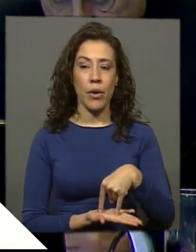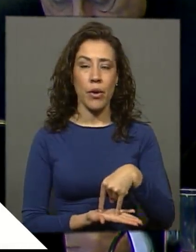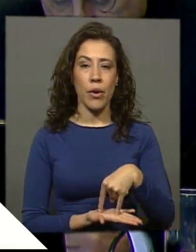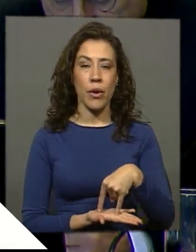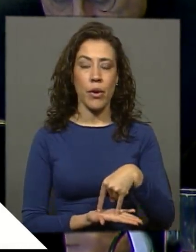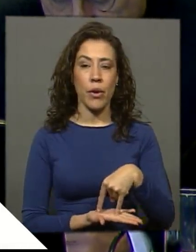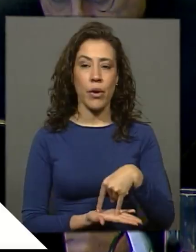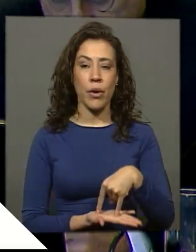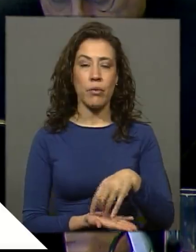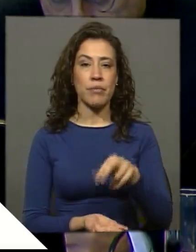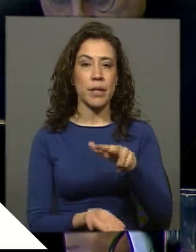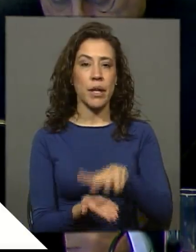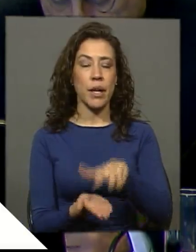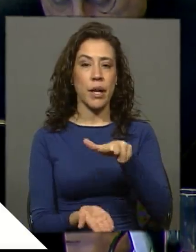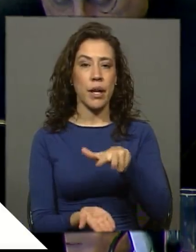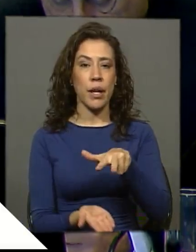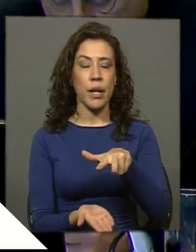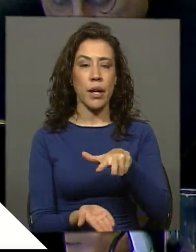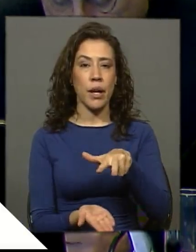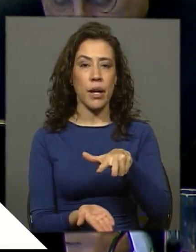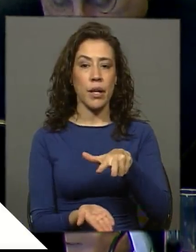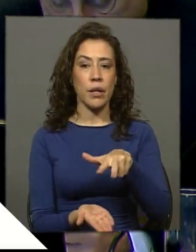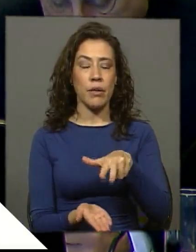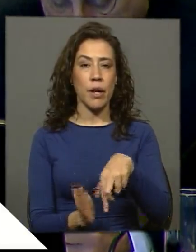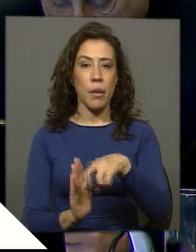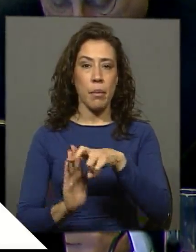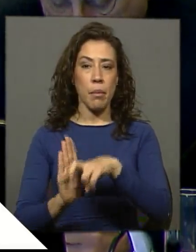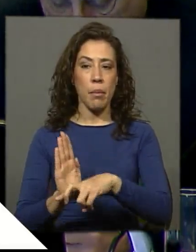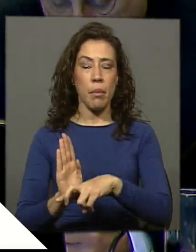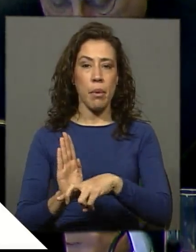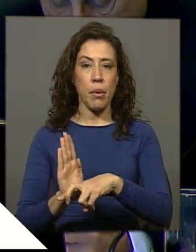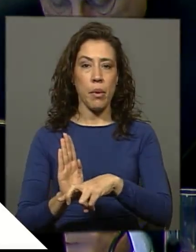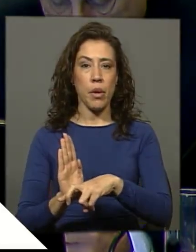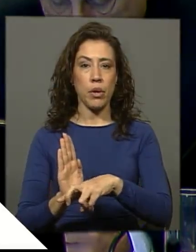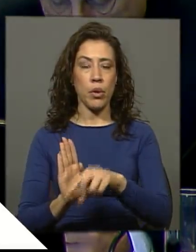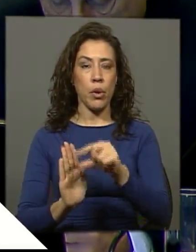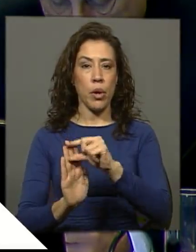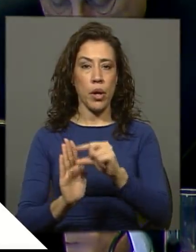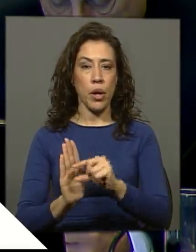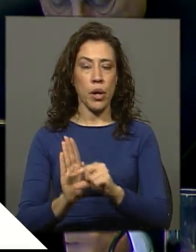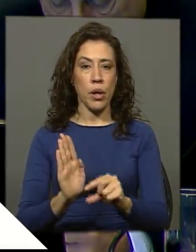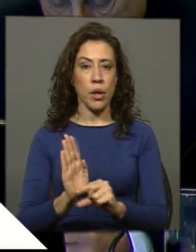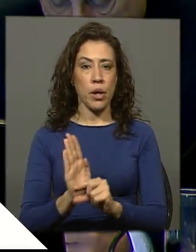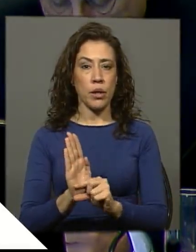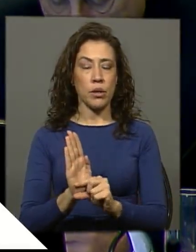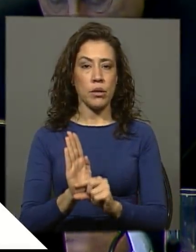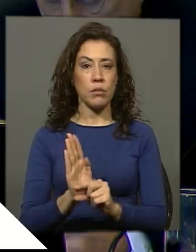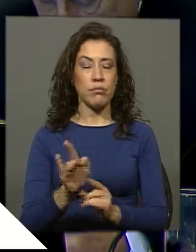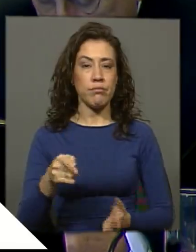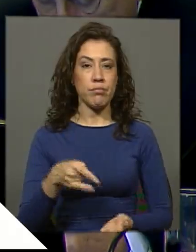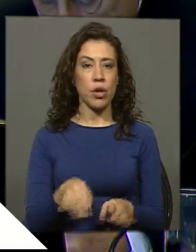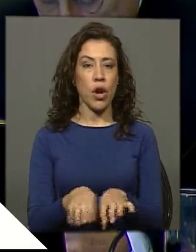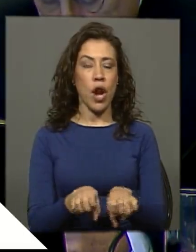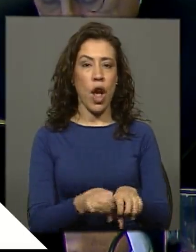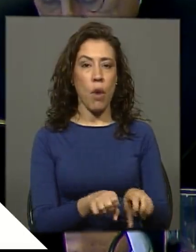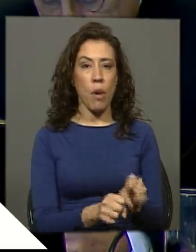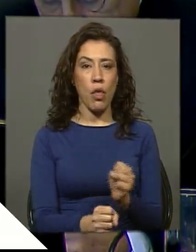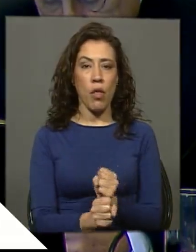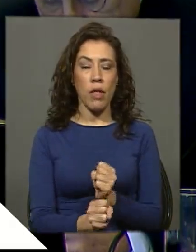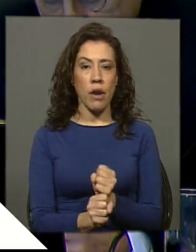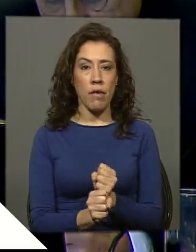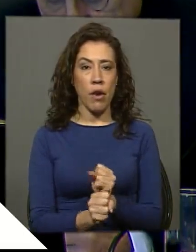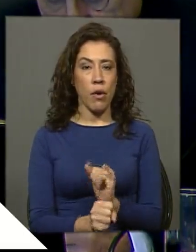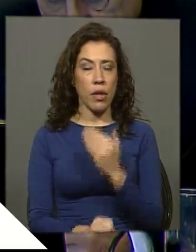ratificar los proyectos las indicaciones que llegan con el consenso de los trabajadores y el